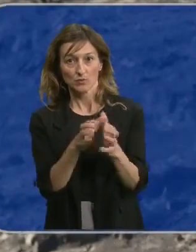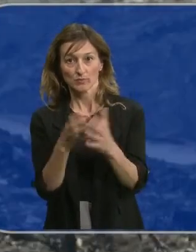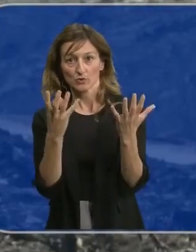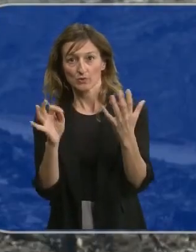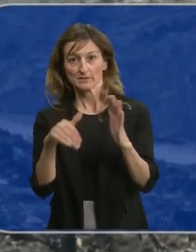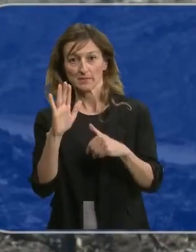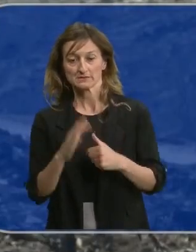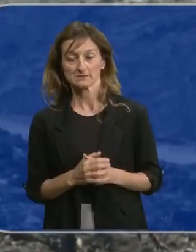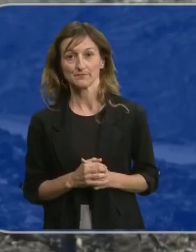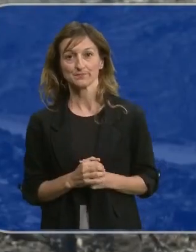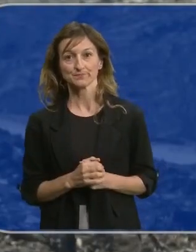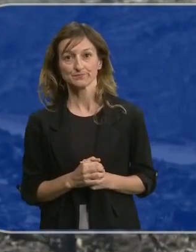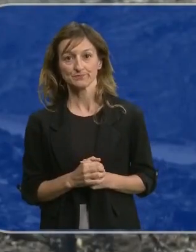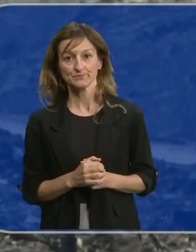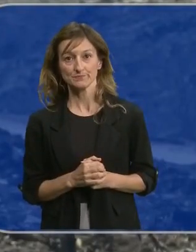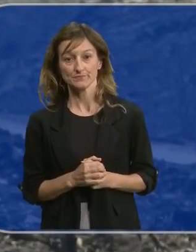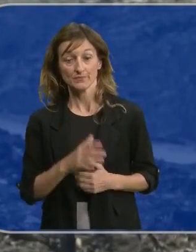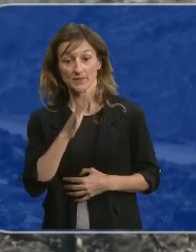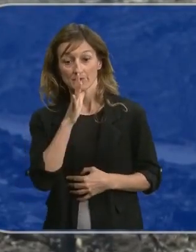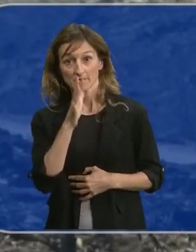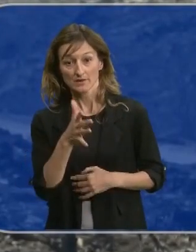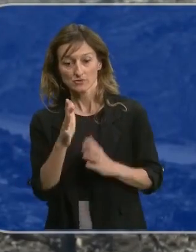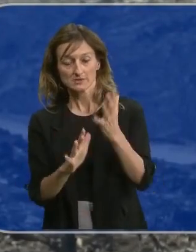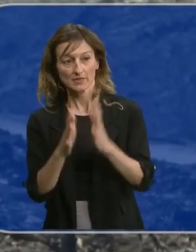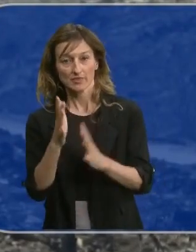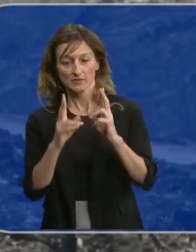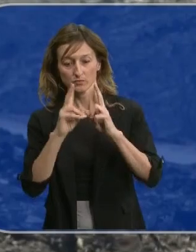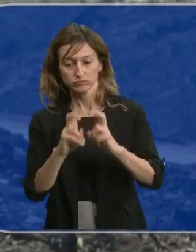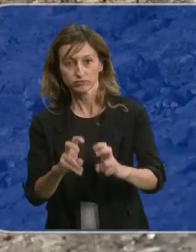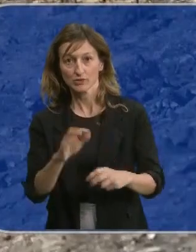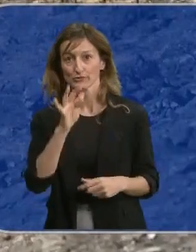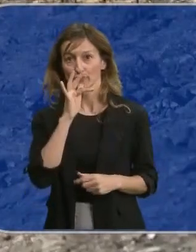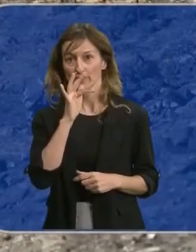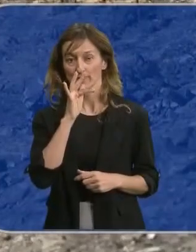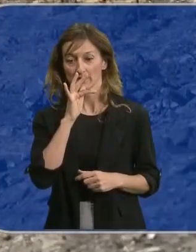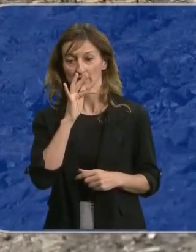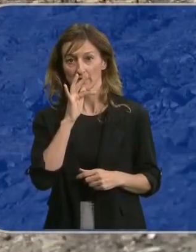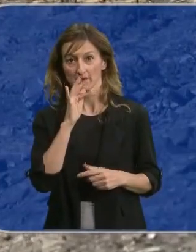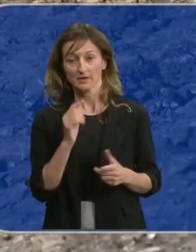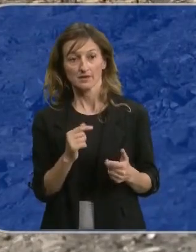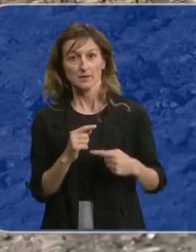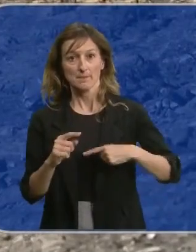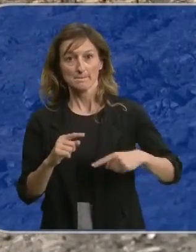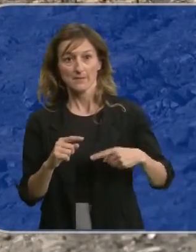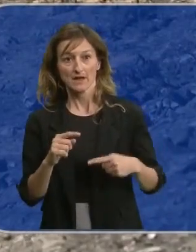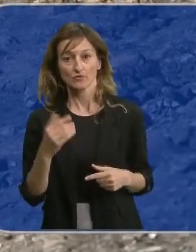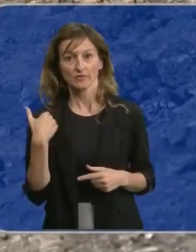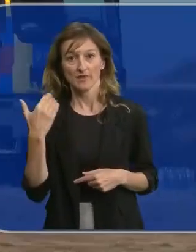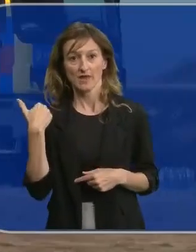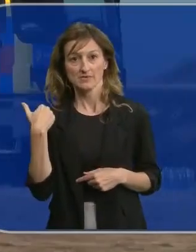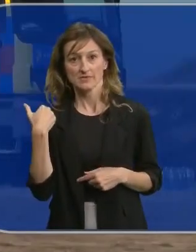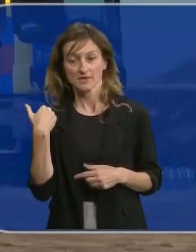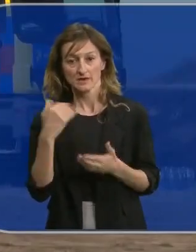a participar en las labores de extinción las causas del incendio siguen bajo investigación y desde el puesto de Mando avanzado desmienten cualquier